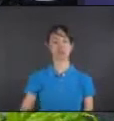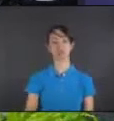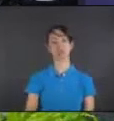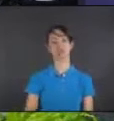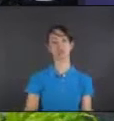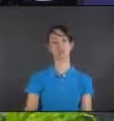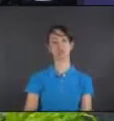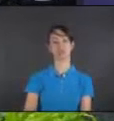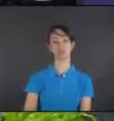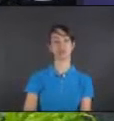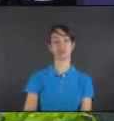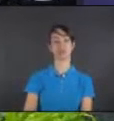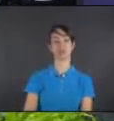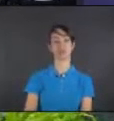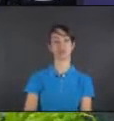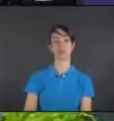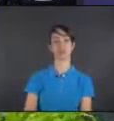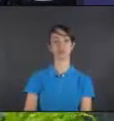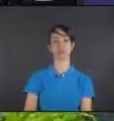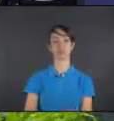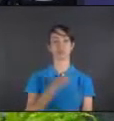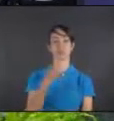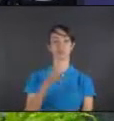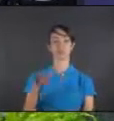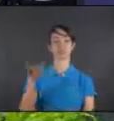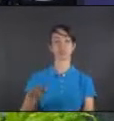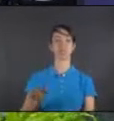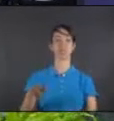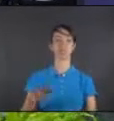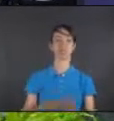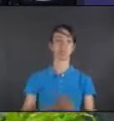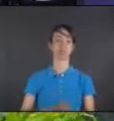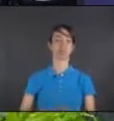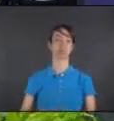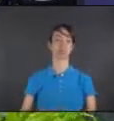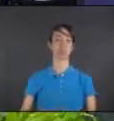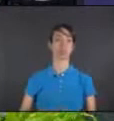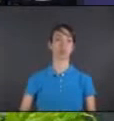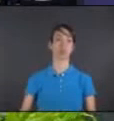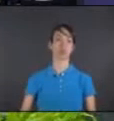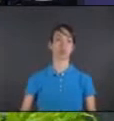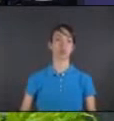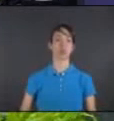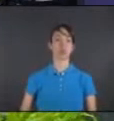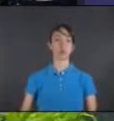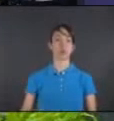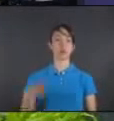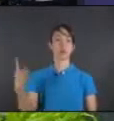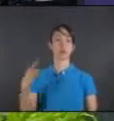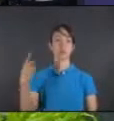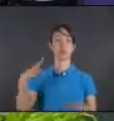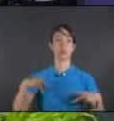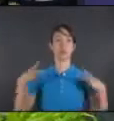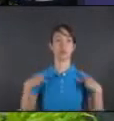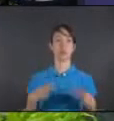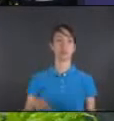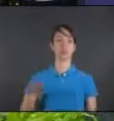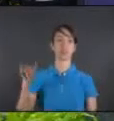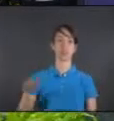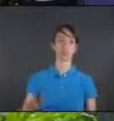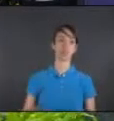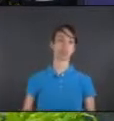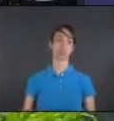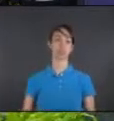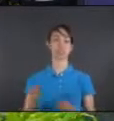1, 2, 3, 4. Fíjese que estoy viendo bien hasta allá atrás. Miro una mano. 2, 3, 4. Mire, gloria a Dios, ya me sanó el